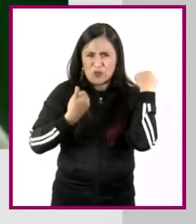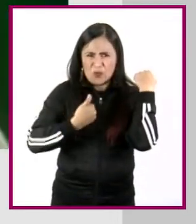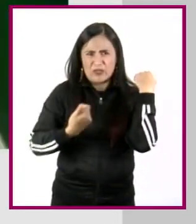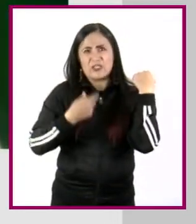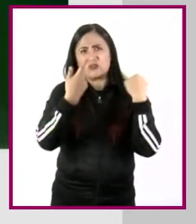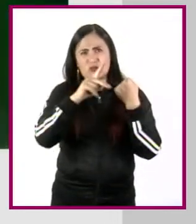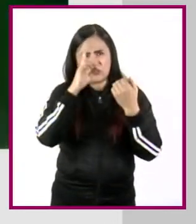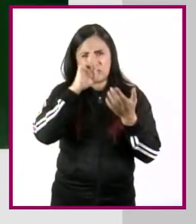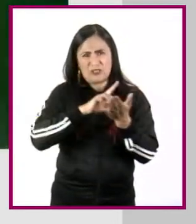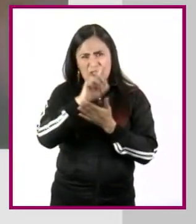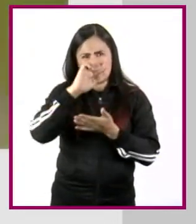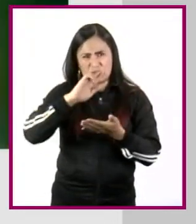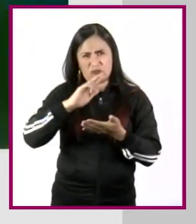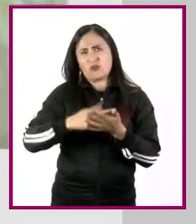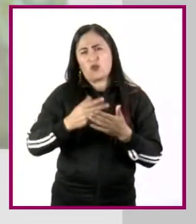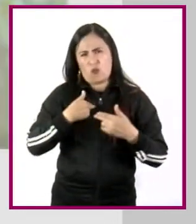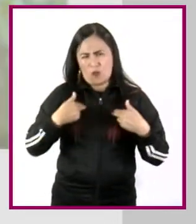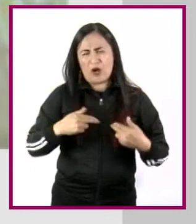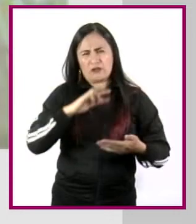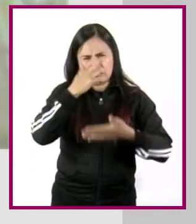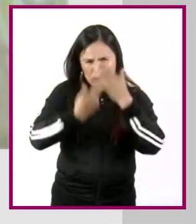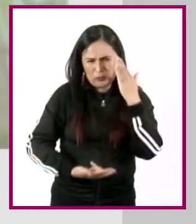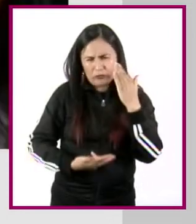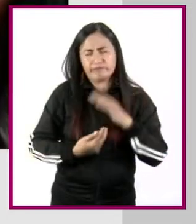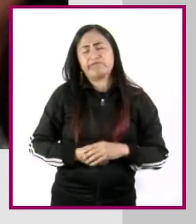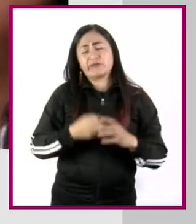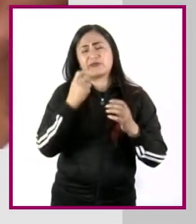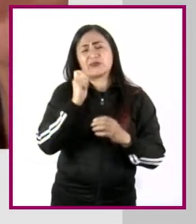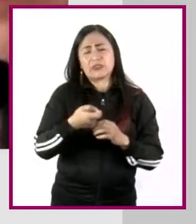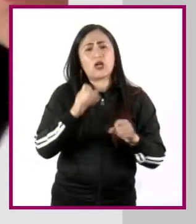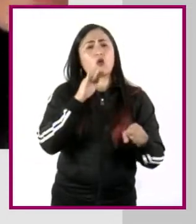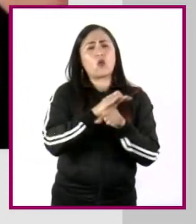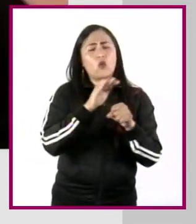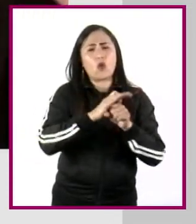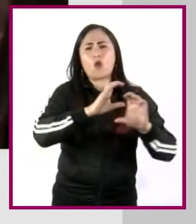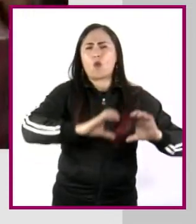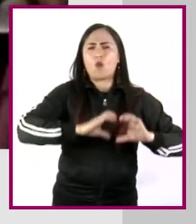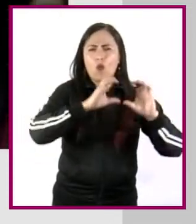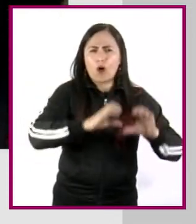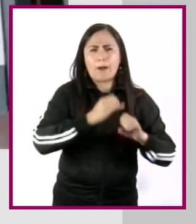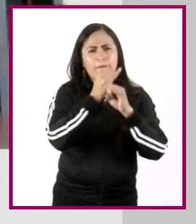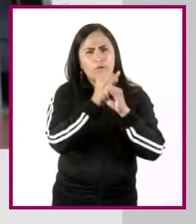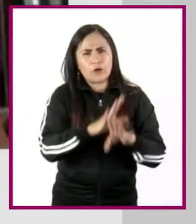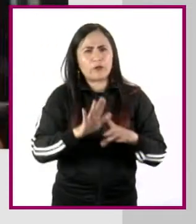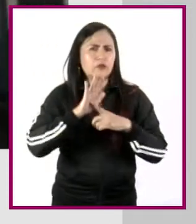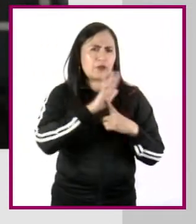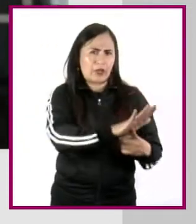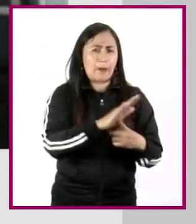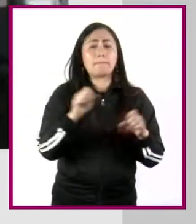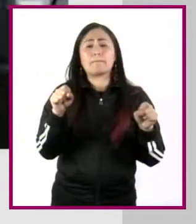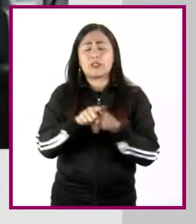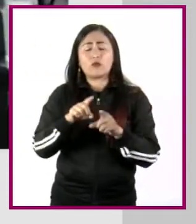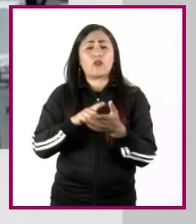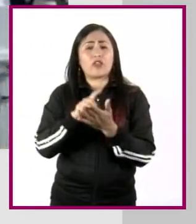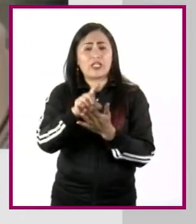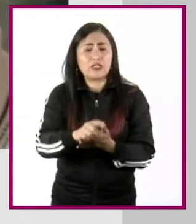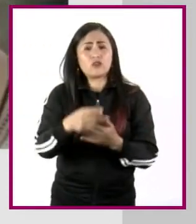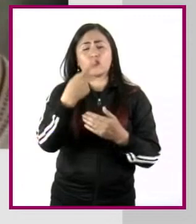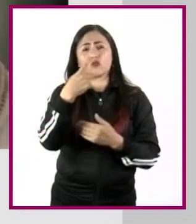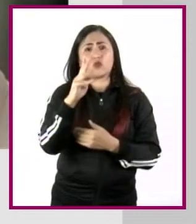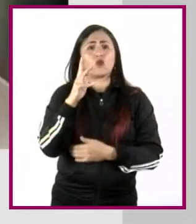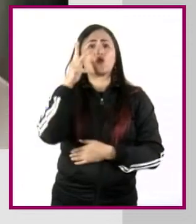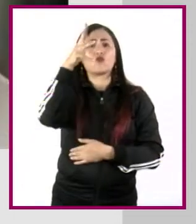derechos fundamentales, a ser cuidadas, protegidas y educadas, y en particular a sus derechos a tener un proyecto de vida y acceder